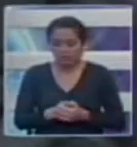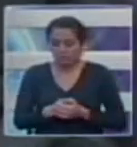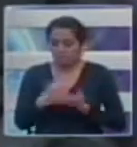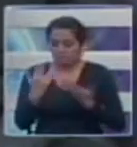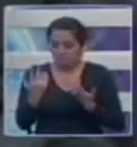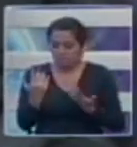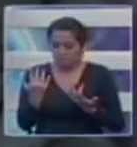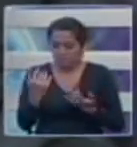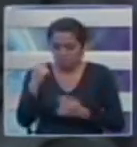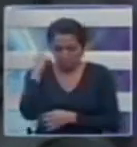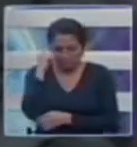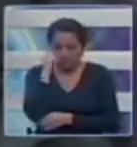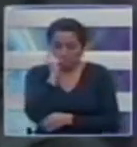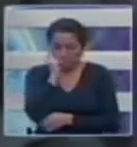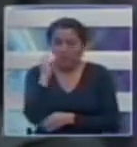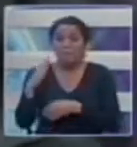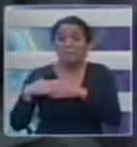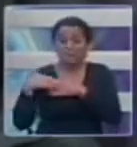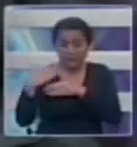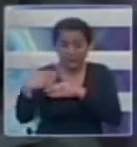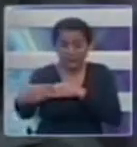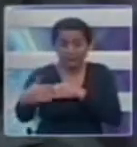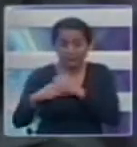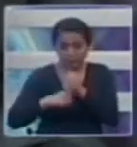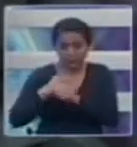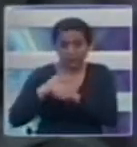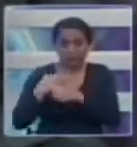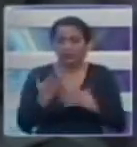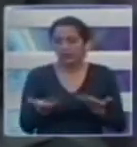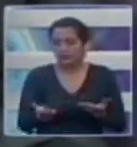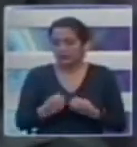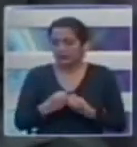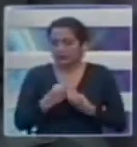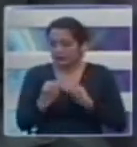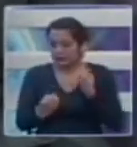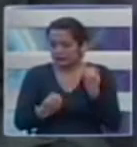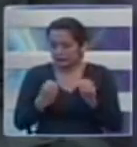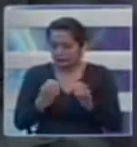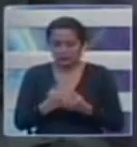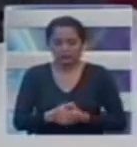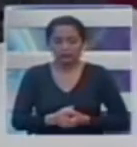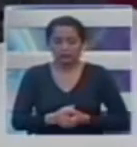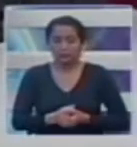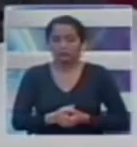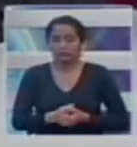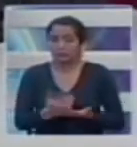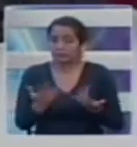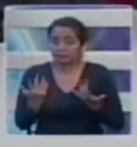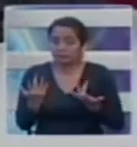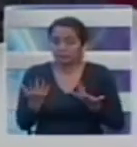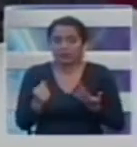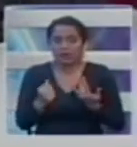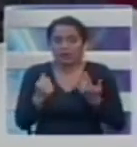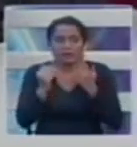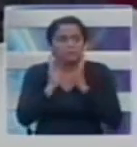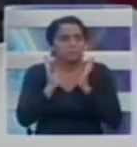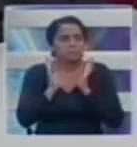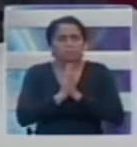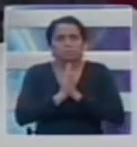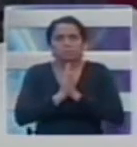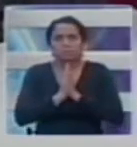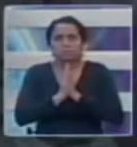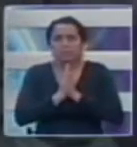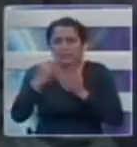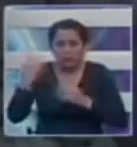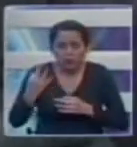resultados que se van a ver posterior de los eventos y convenciones que vengan después de esto. Que todavía no lo sabemos porque,